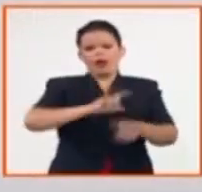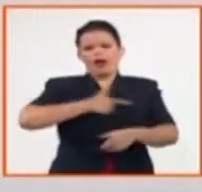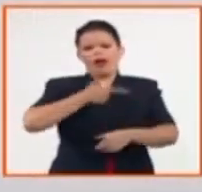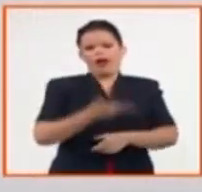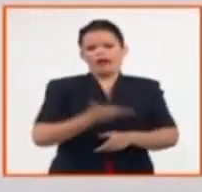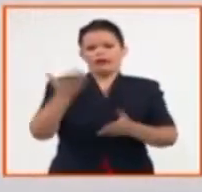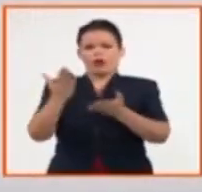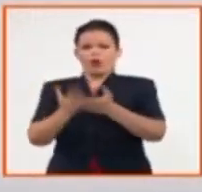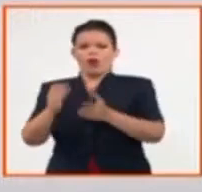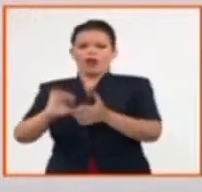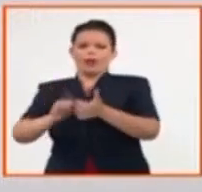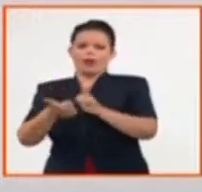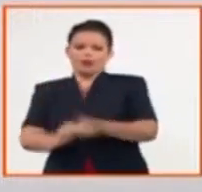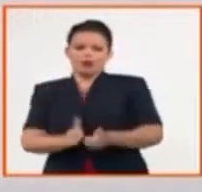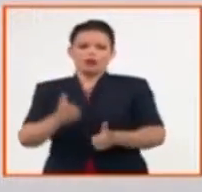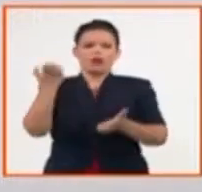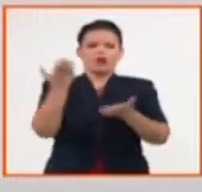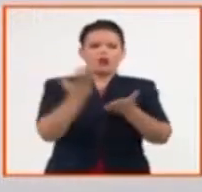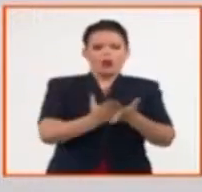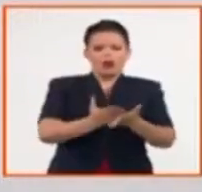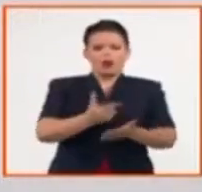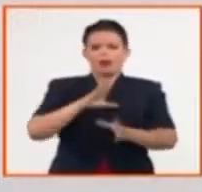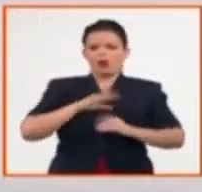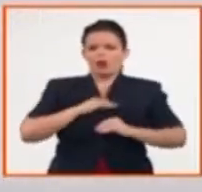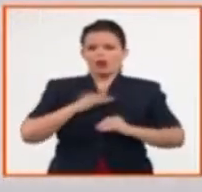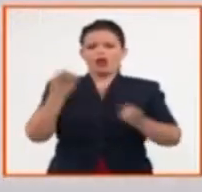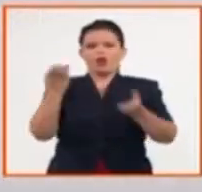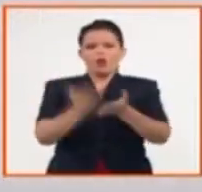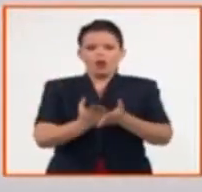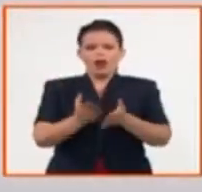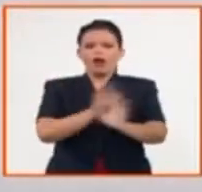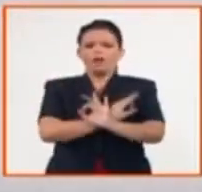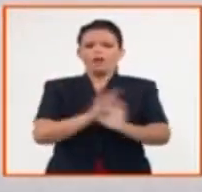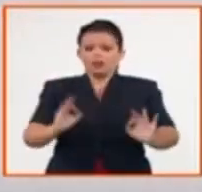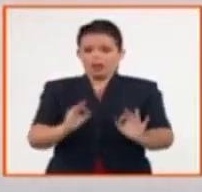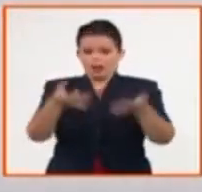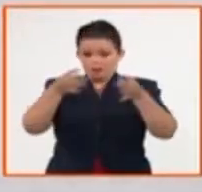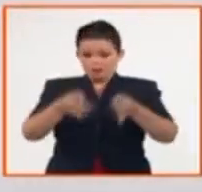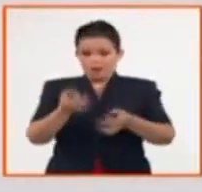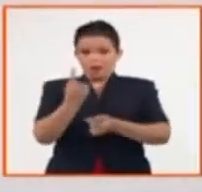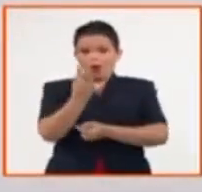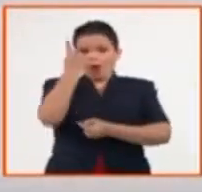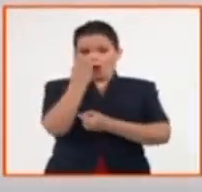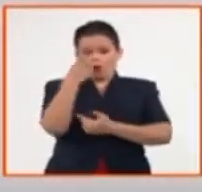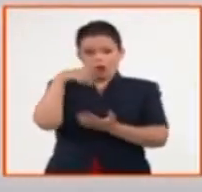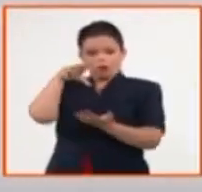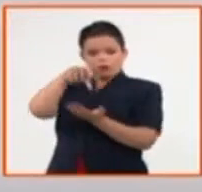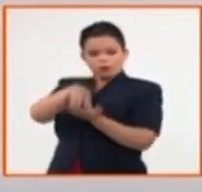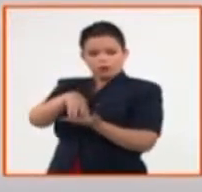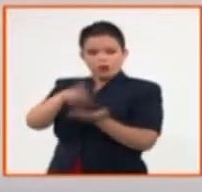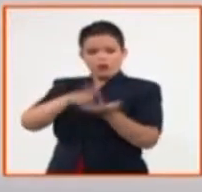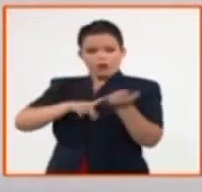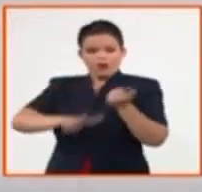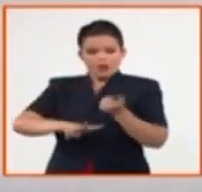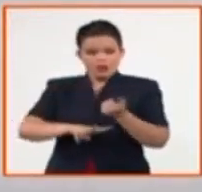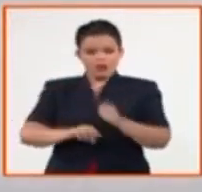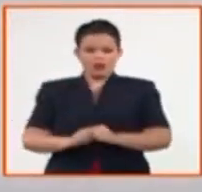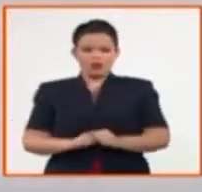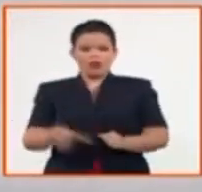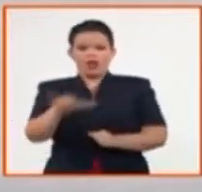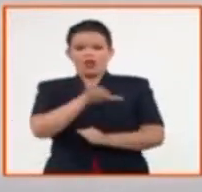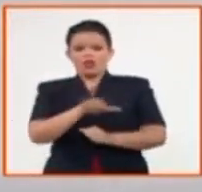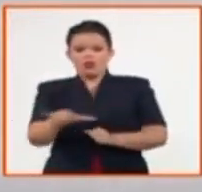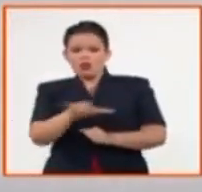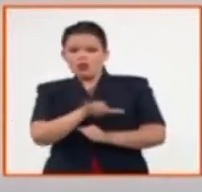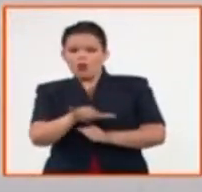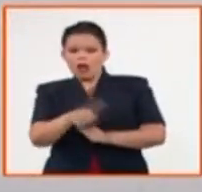pedagógicas, las escuelas especiales que tienen carácter provincial, los centros politécnicos que tienen un carácter provincial, los camilitos. Esos se